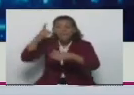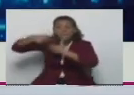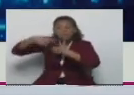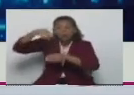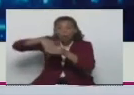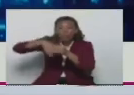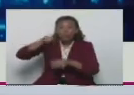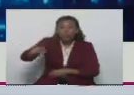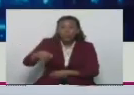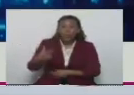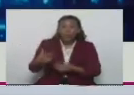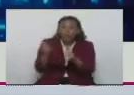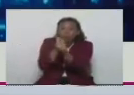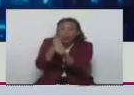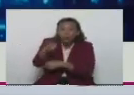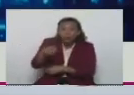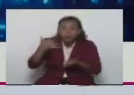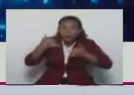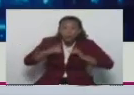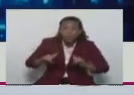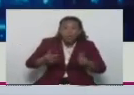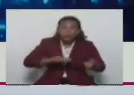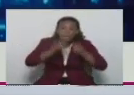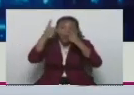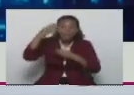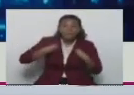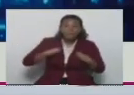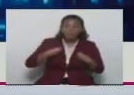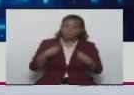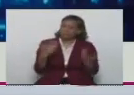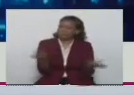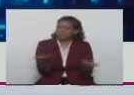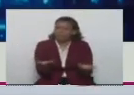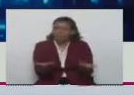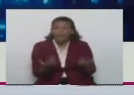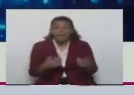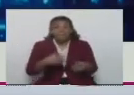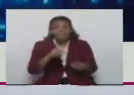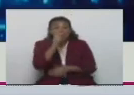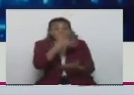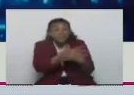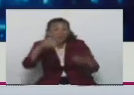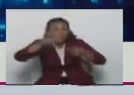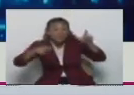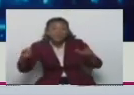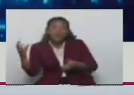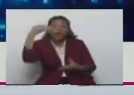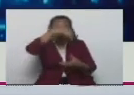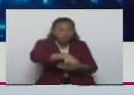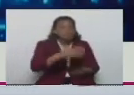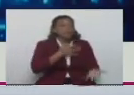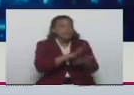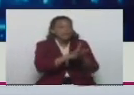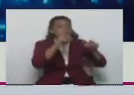Maduro, eres un cómplice y tu hijo se queda en el exterior, cuando es al revés, porque el millón de los que han regresado porque estabilizamos el